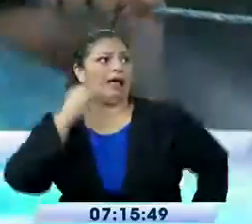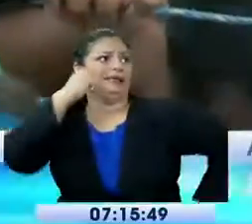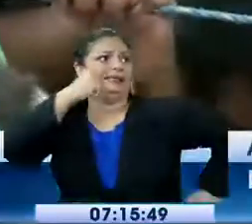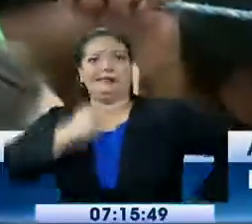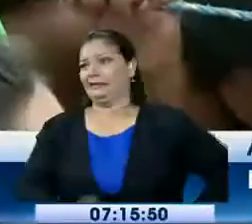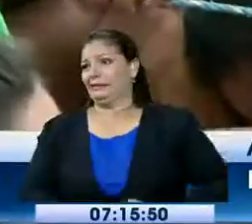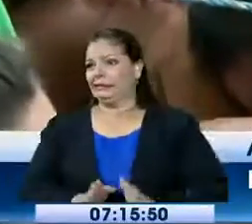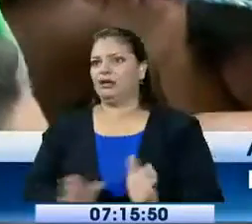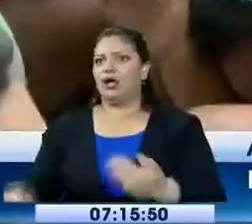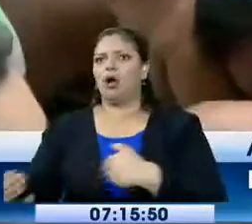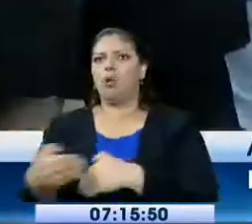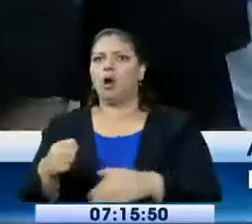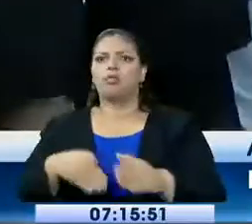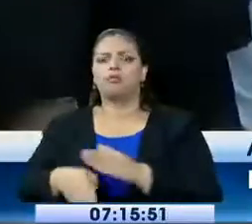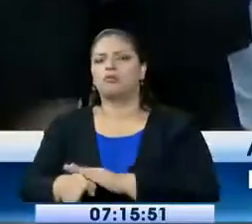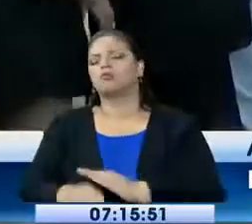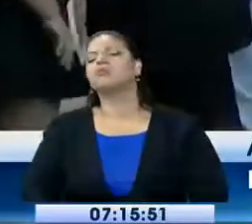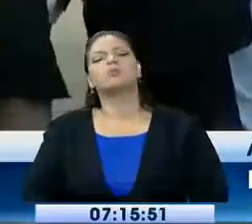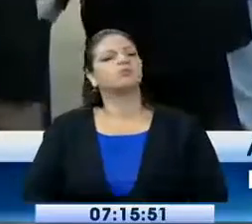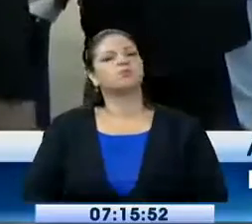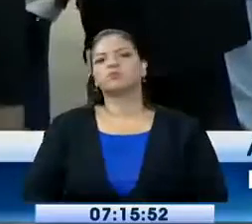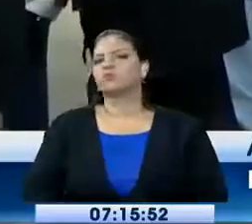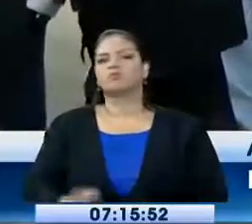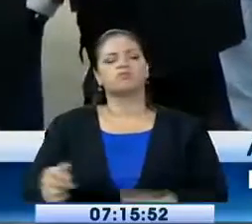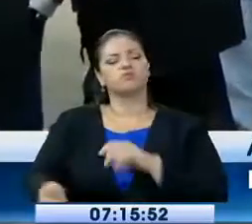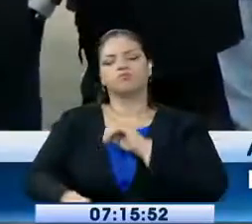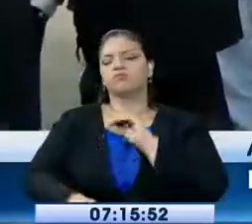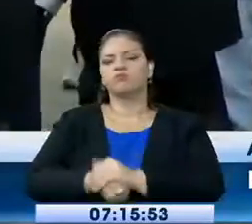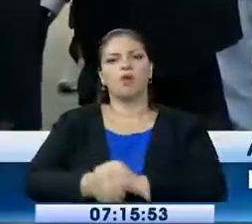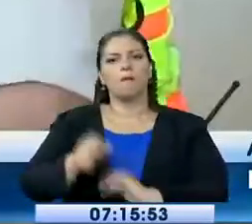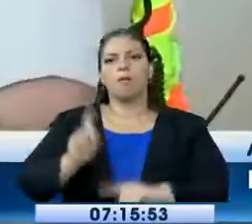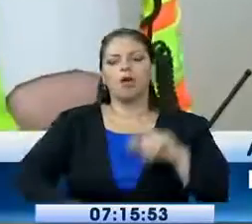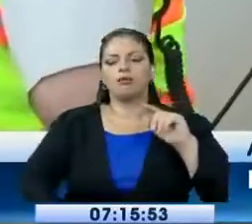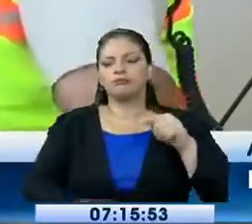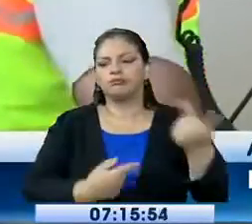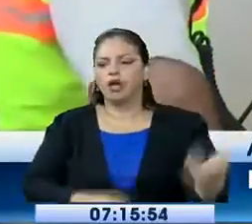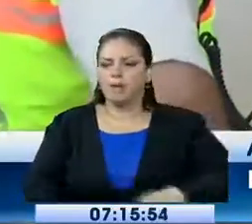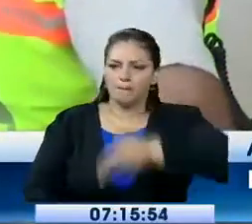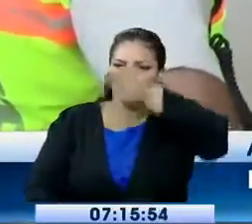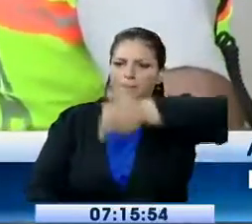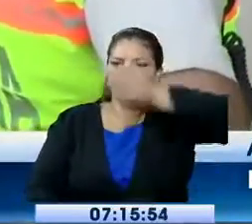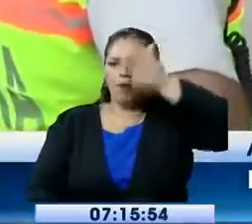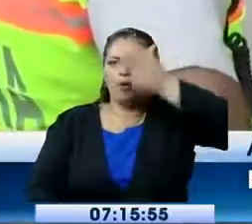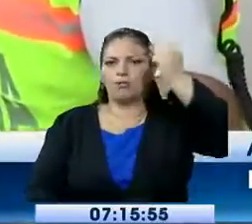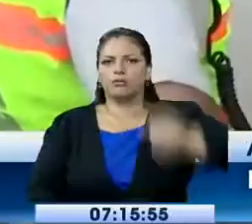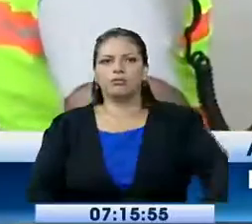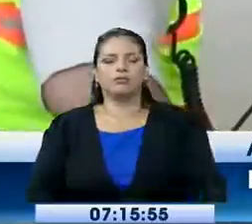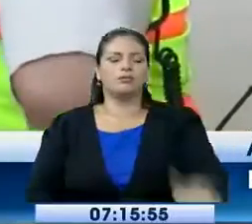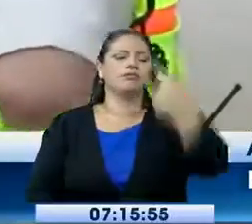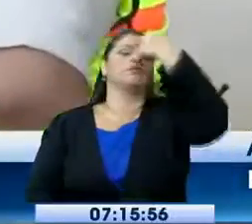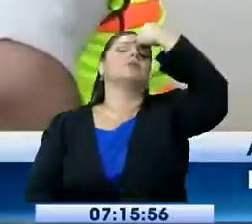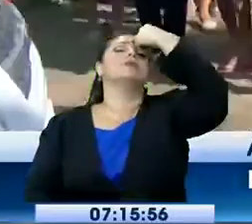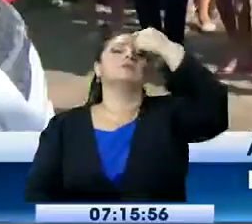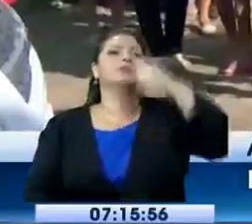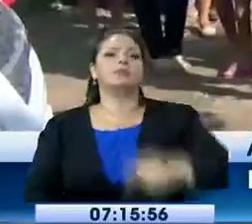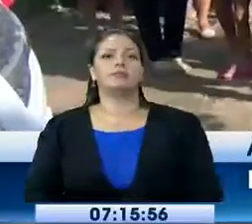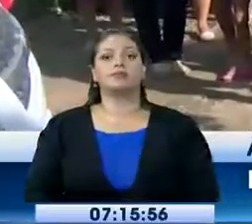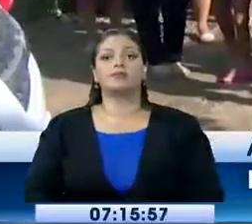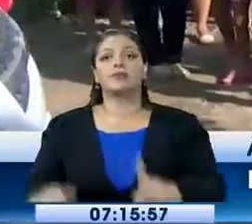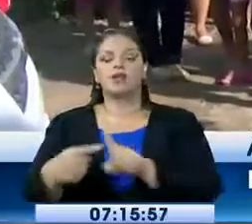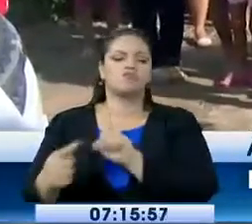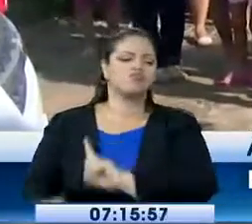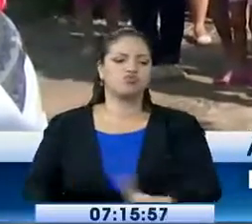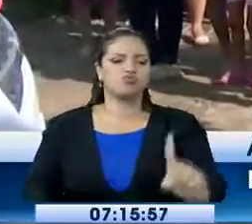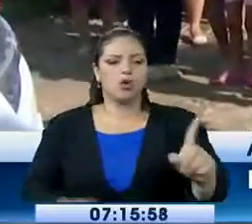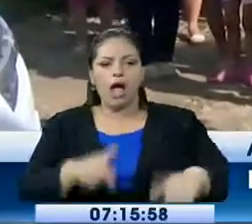el homicidio, el presunto culpable se dio a la fuga junto a su compinche a bordo de una motocicleta color negra. De acuerdo a las